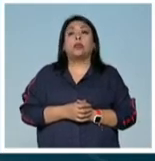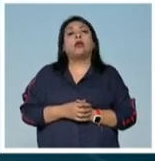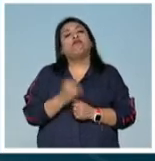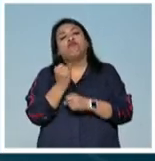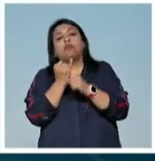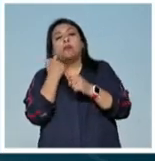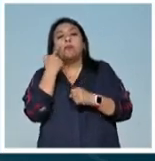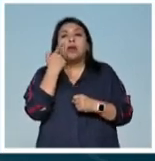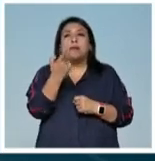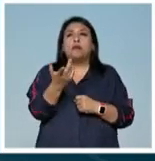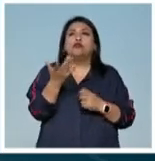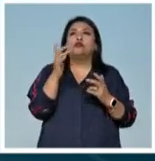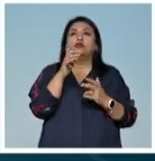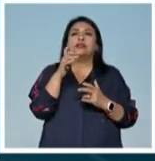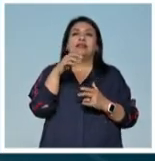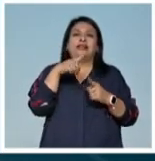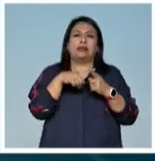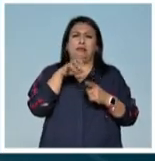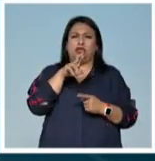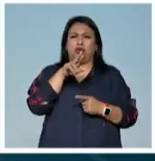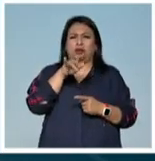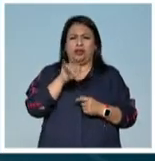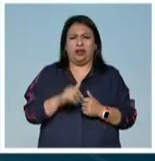Exploremos los misterios de Mayotla.